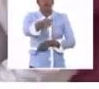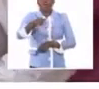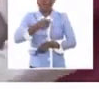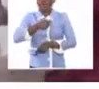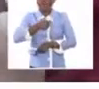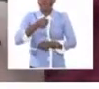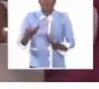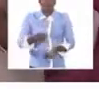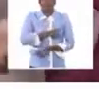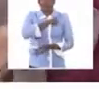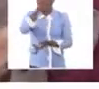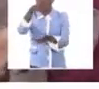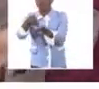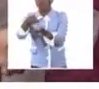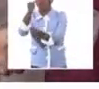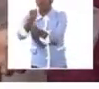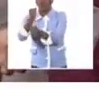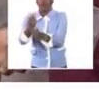Ahora lo van a poner.